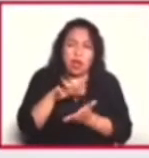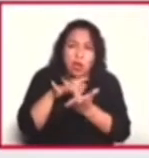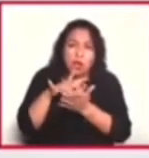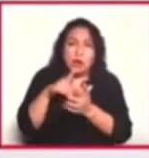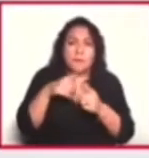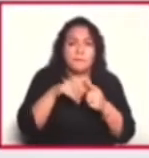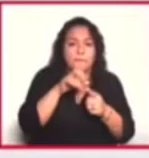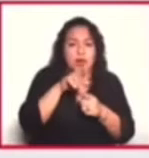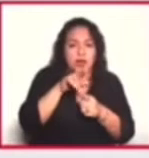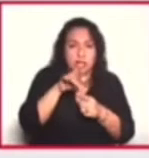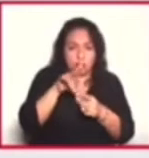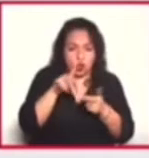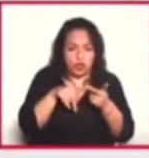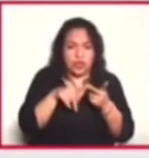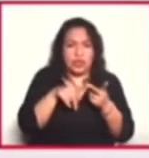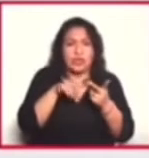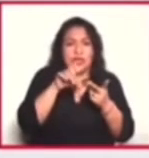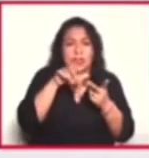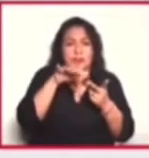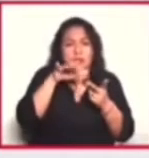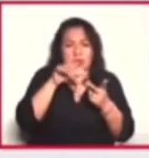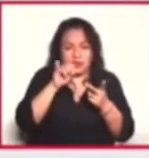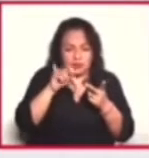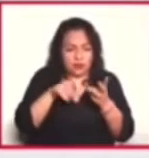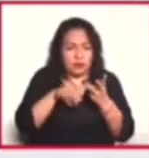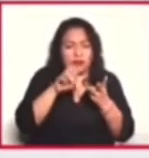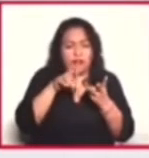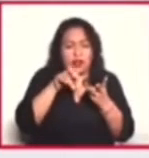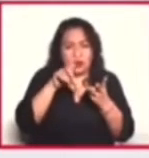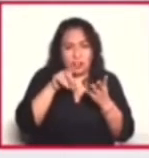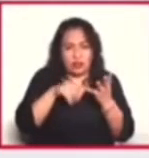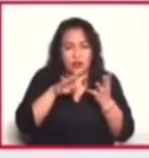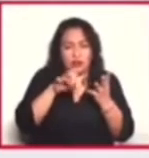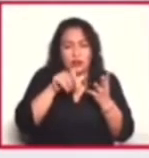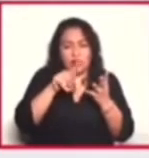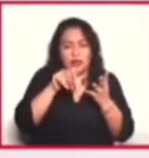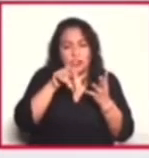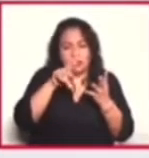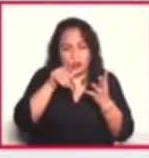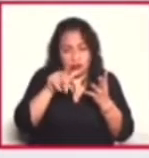Rodríguez, Herminia Silva, Fernanda María o Beatriz da Consensaio.